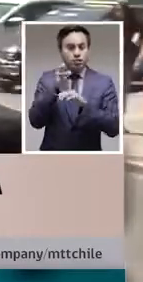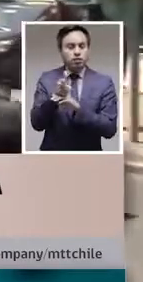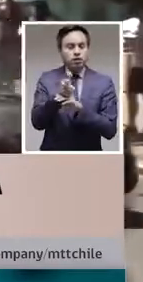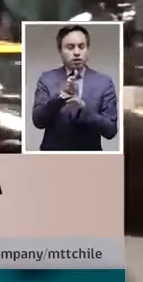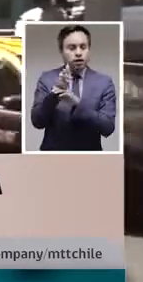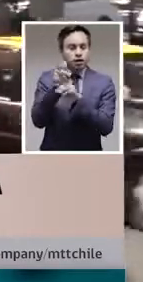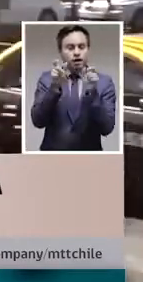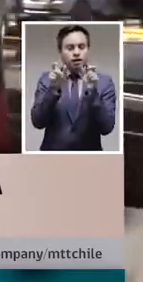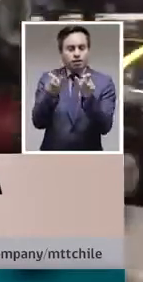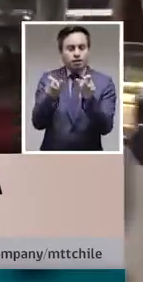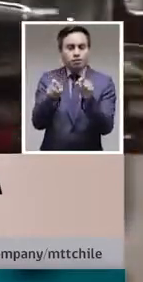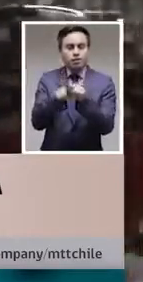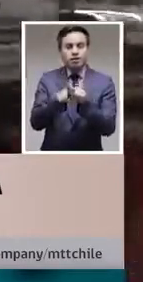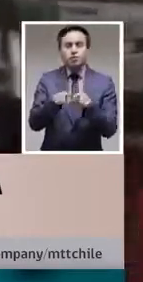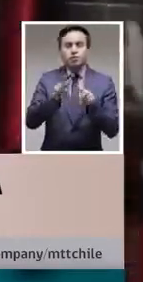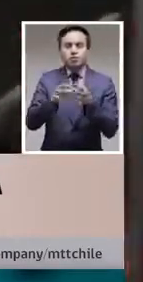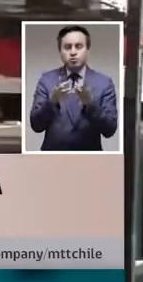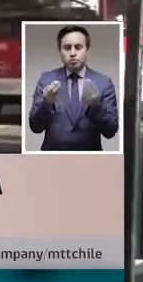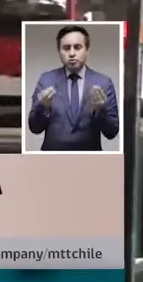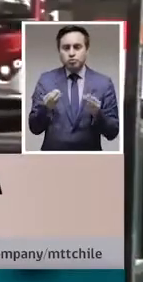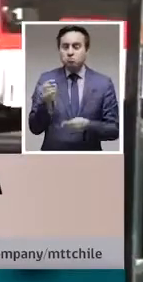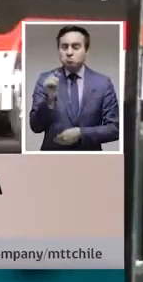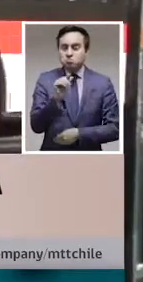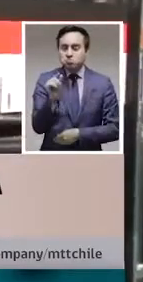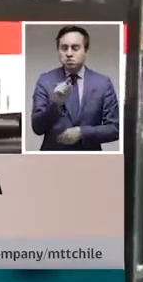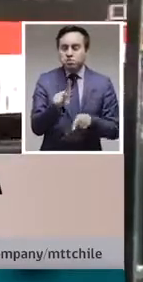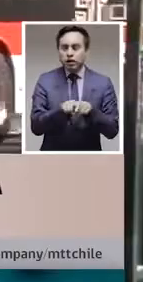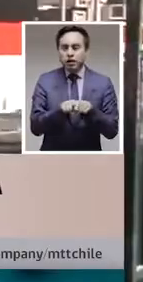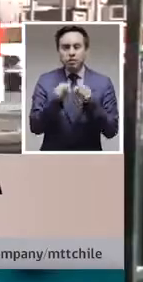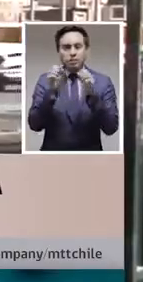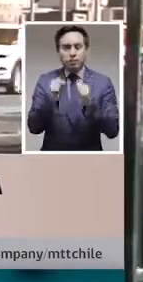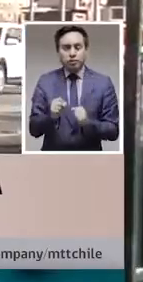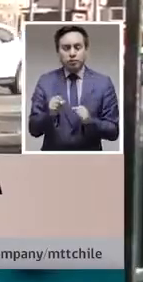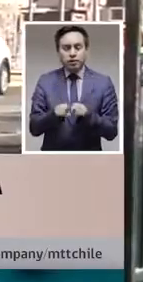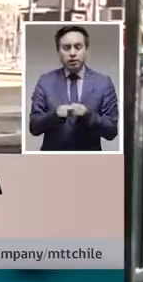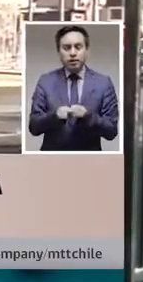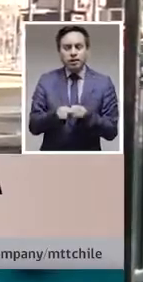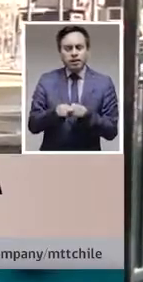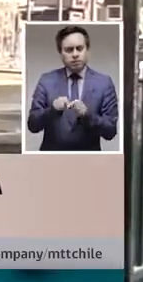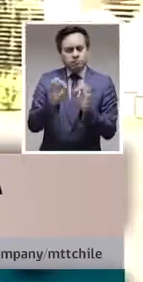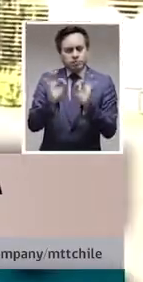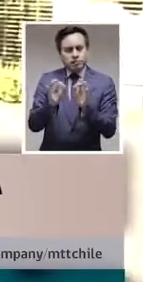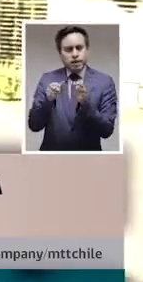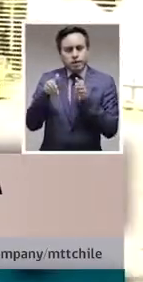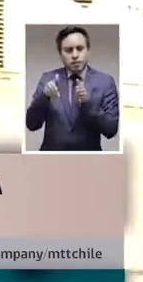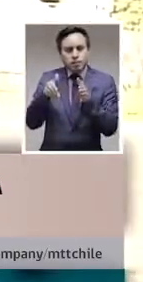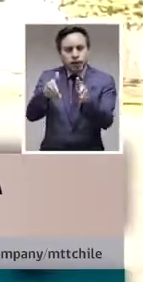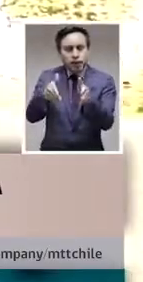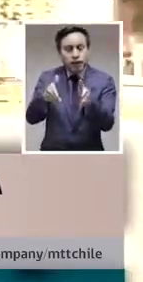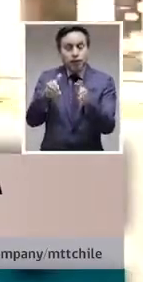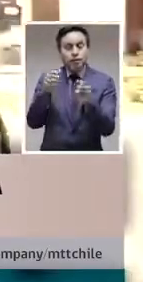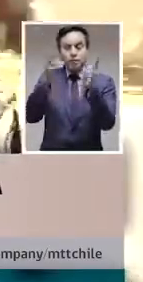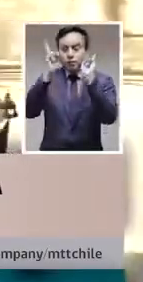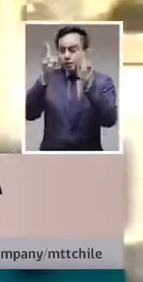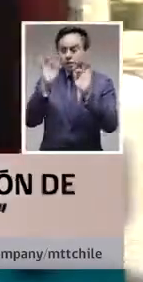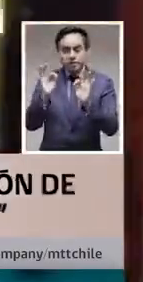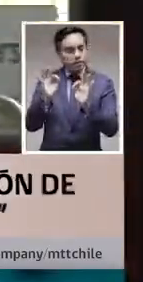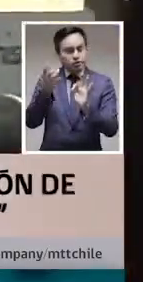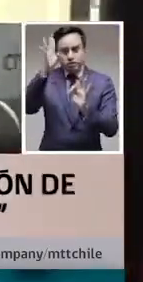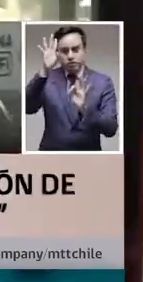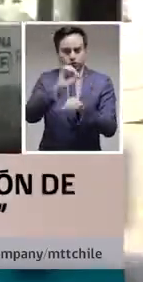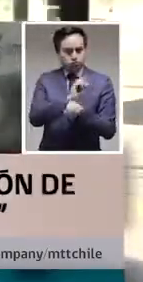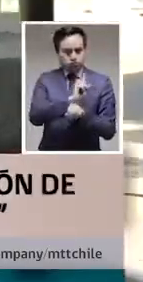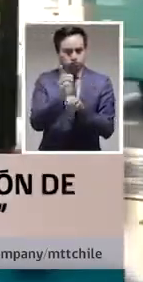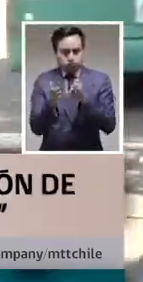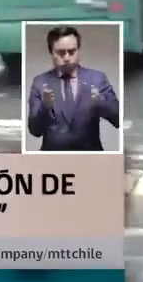solución eficiente de corto plazo, de bajo costo, para reservar espacio para los buses. Nos importa mucho que las